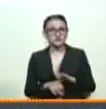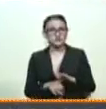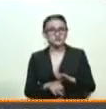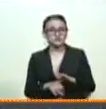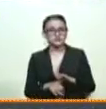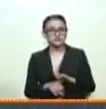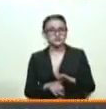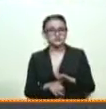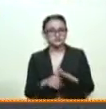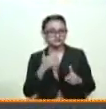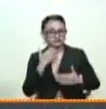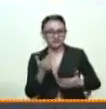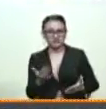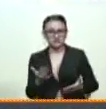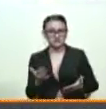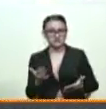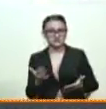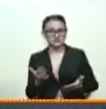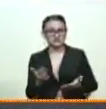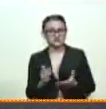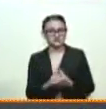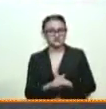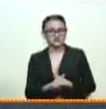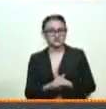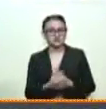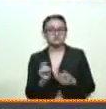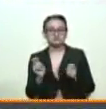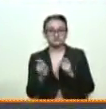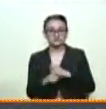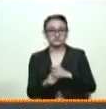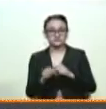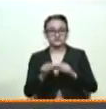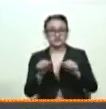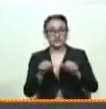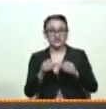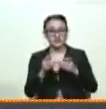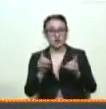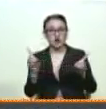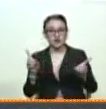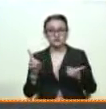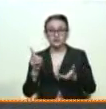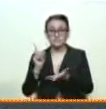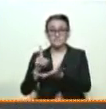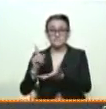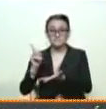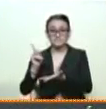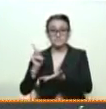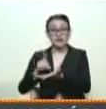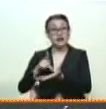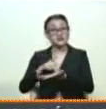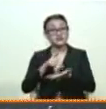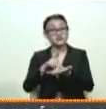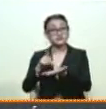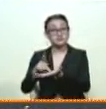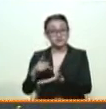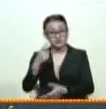descompuesto, degradado, a un sistema de democracia participativa y protagónica,